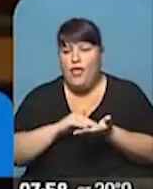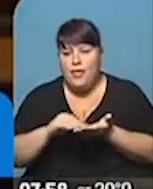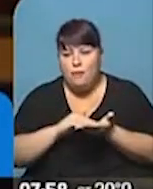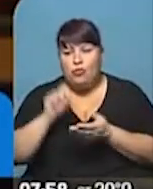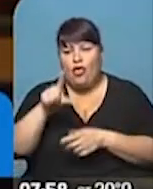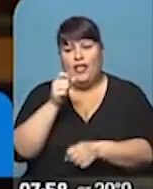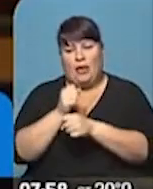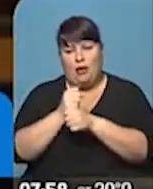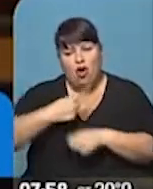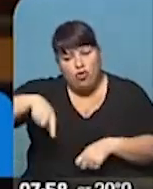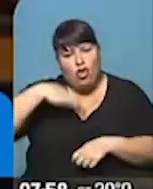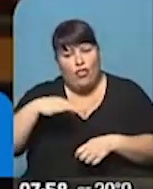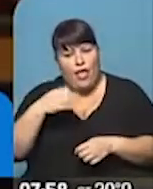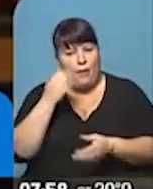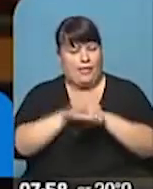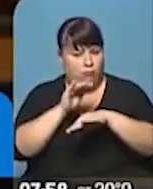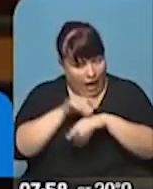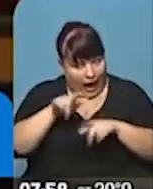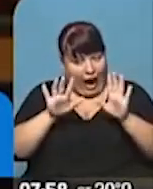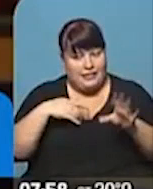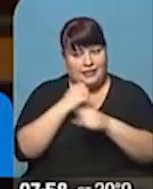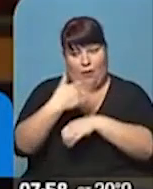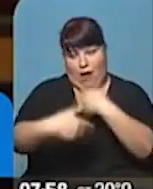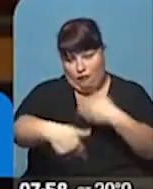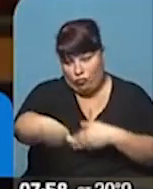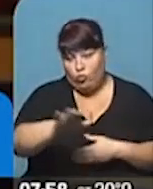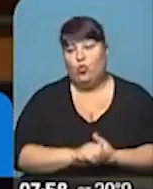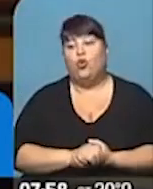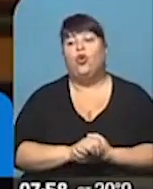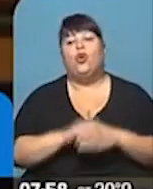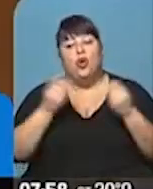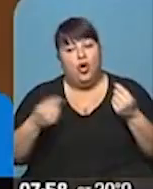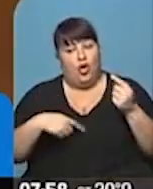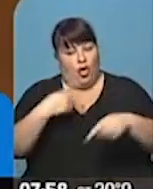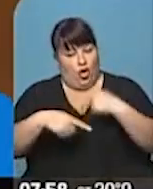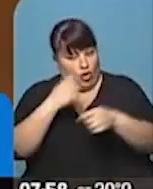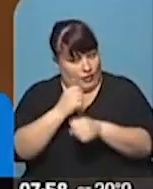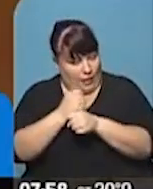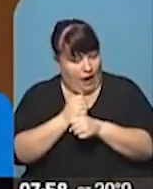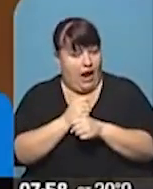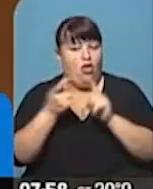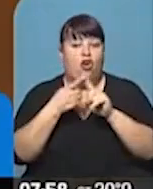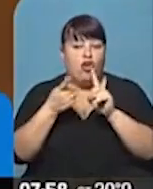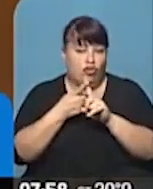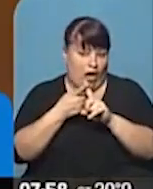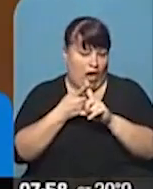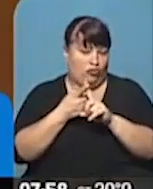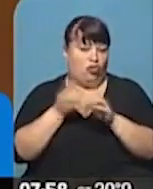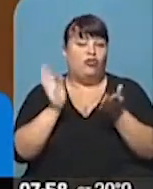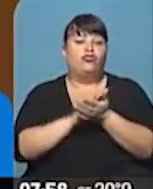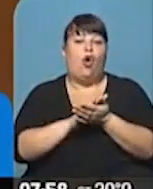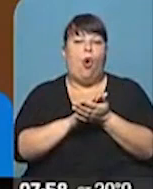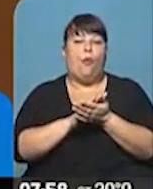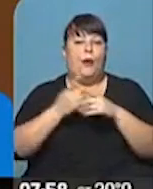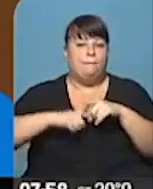de los trabajadores y nosotros tenemos que estar al frente, y bueno, esa será nuestra tarea, ¿no?, de acá en adelante. Y seguir trabajando y en contacto con lo que tiene que ver